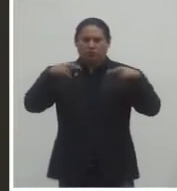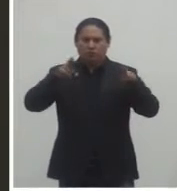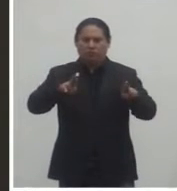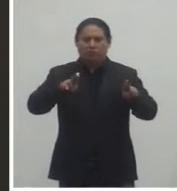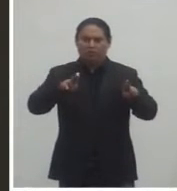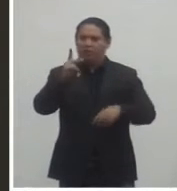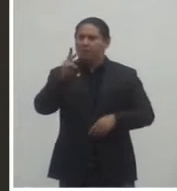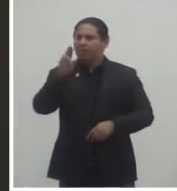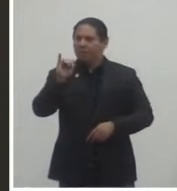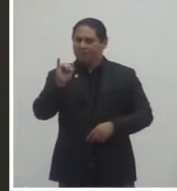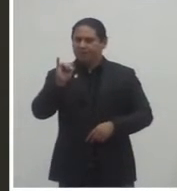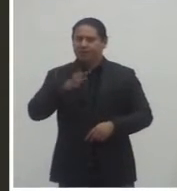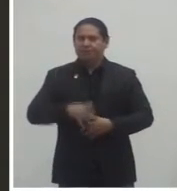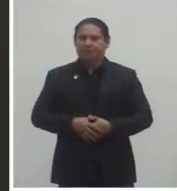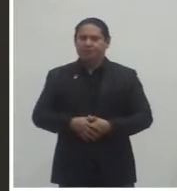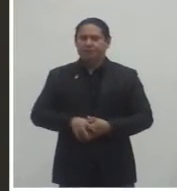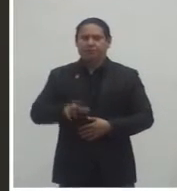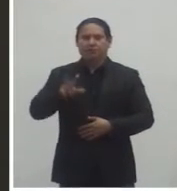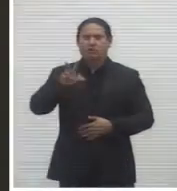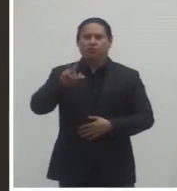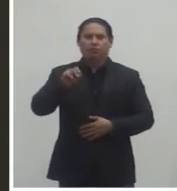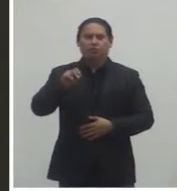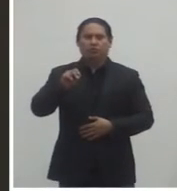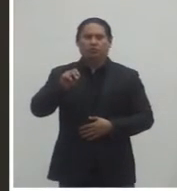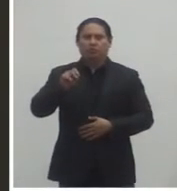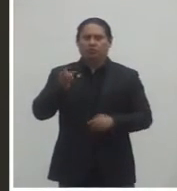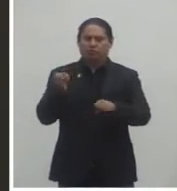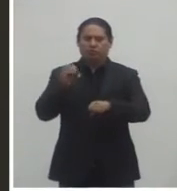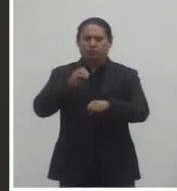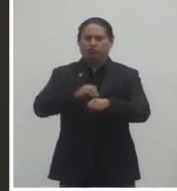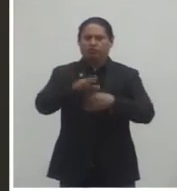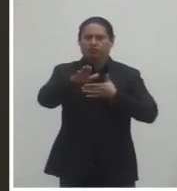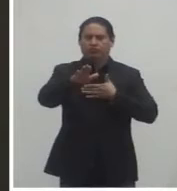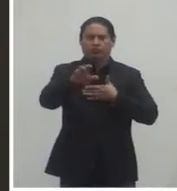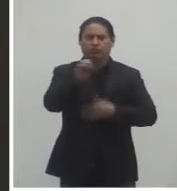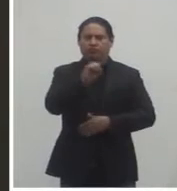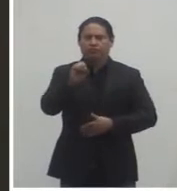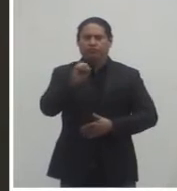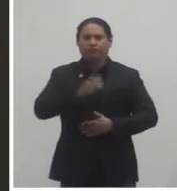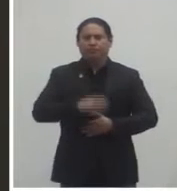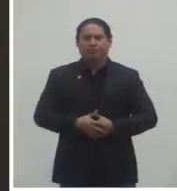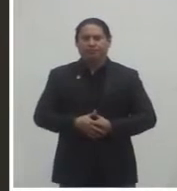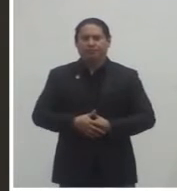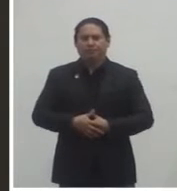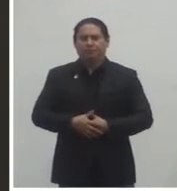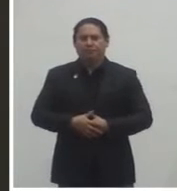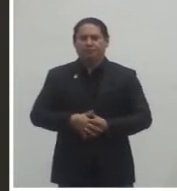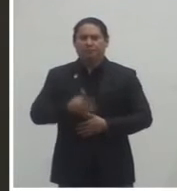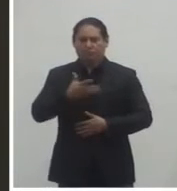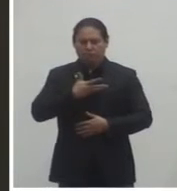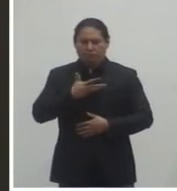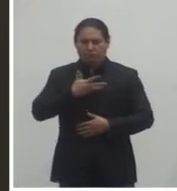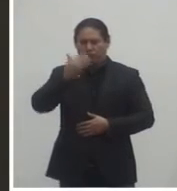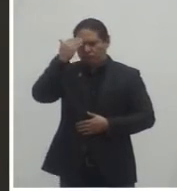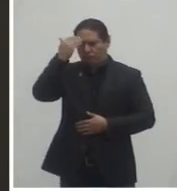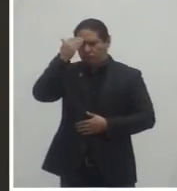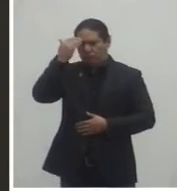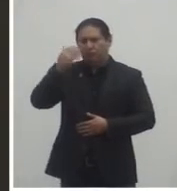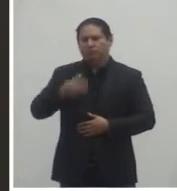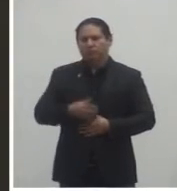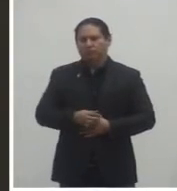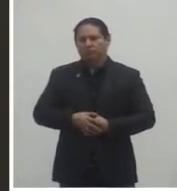representante del PRI no había tomado protesta. Y tengo conocimiento también